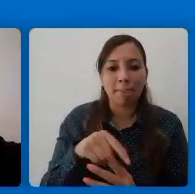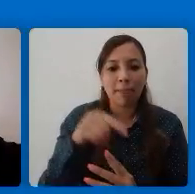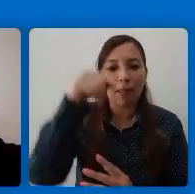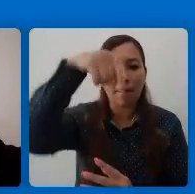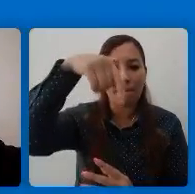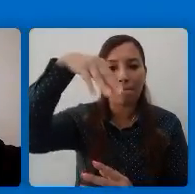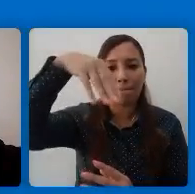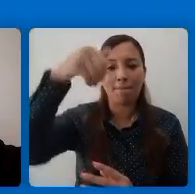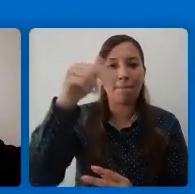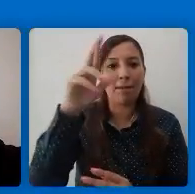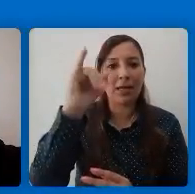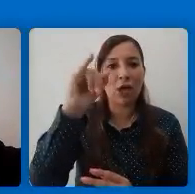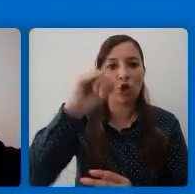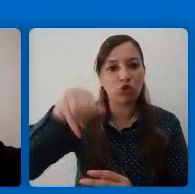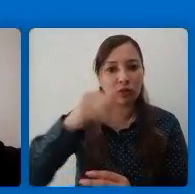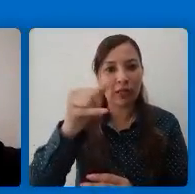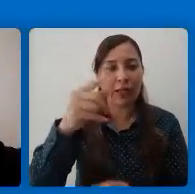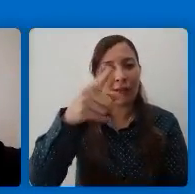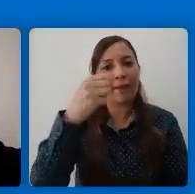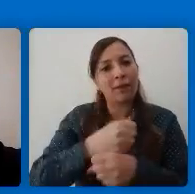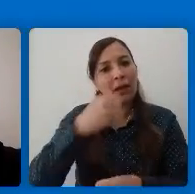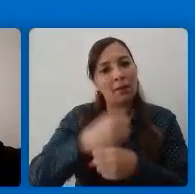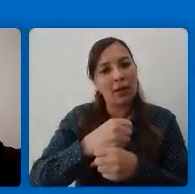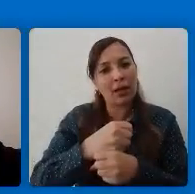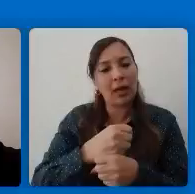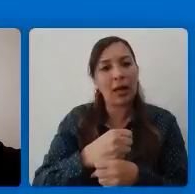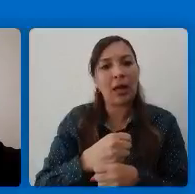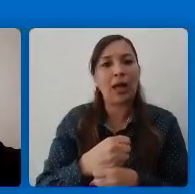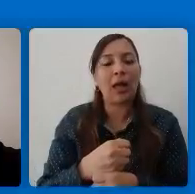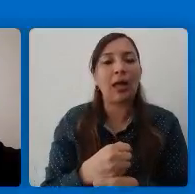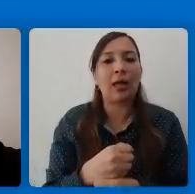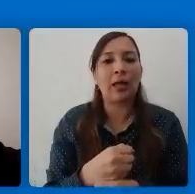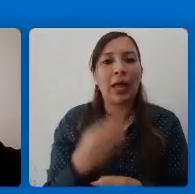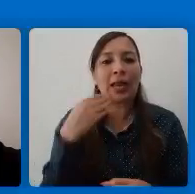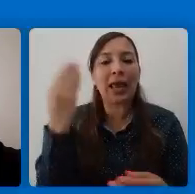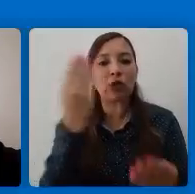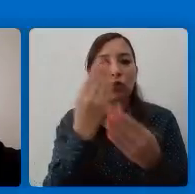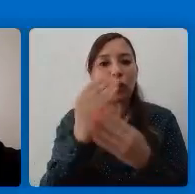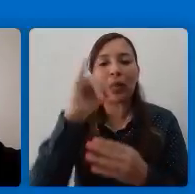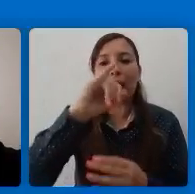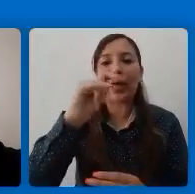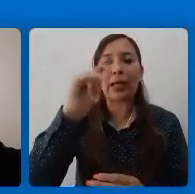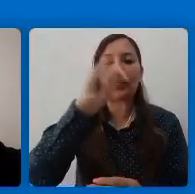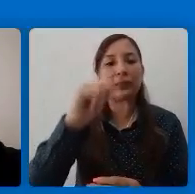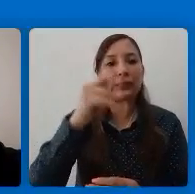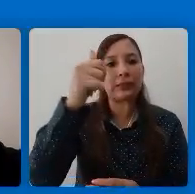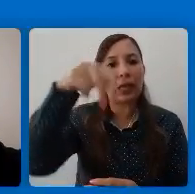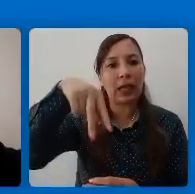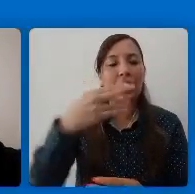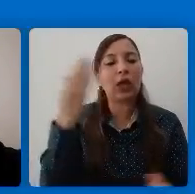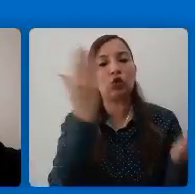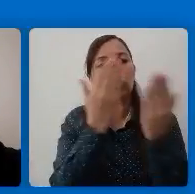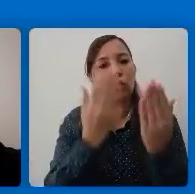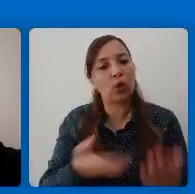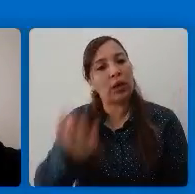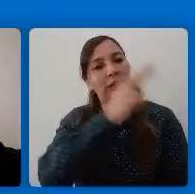desempeña como especialista en inteligencia de mercados turísticos en romper un es magíster en marketing por esa y es sí madrid de españa además